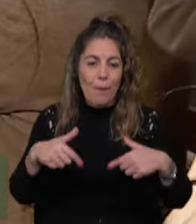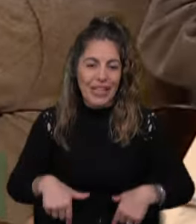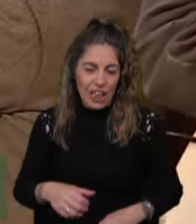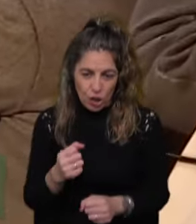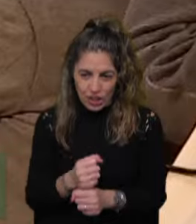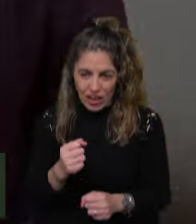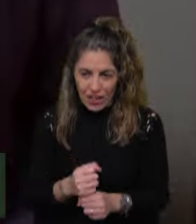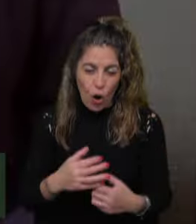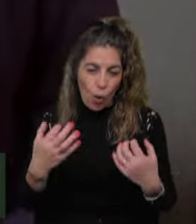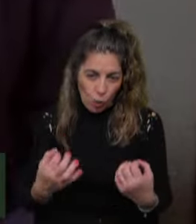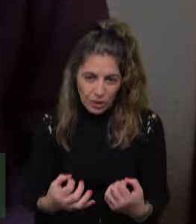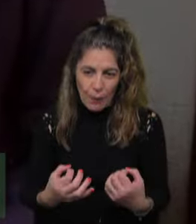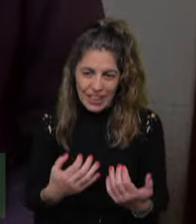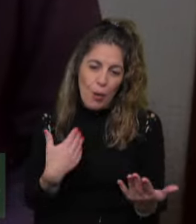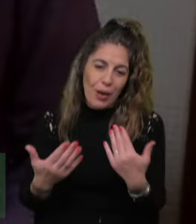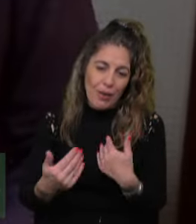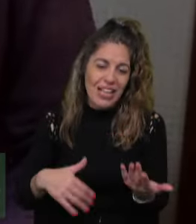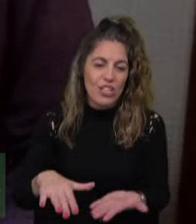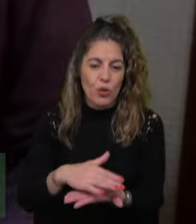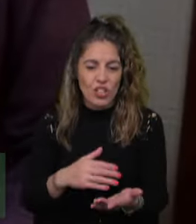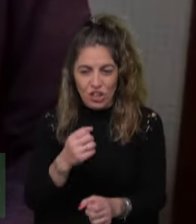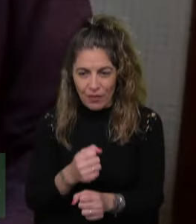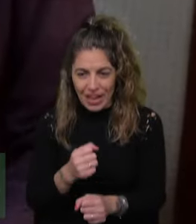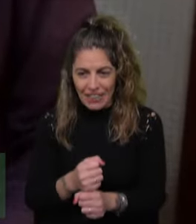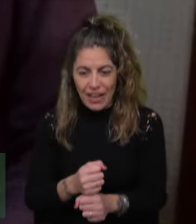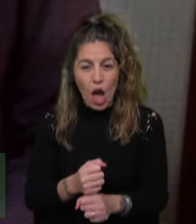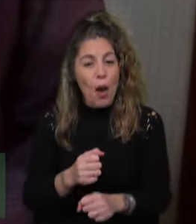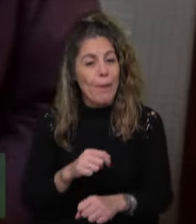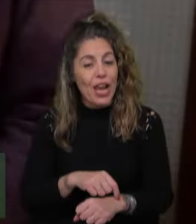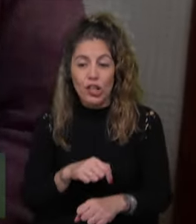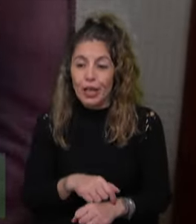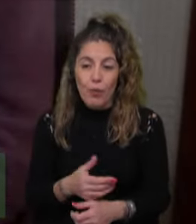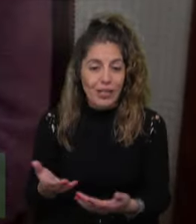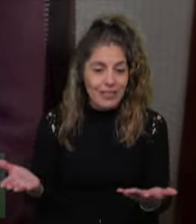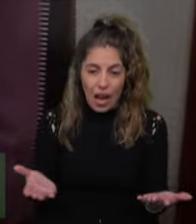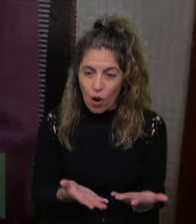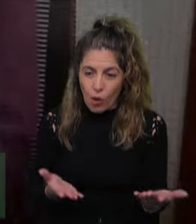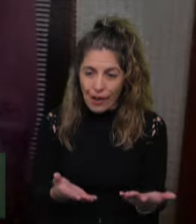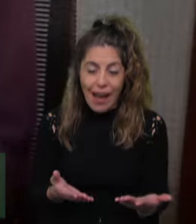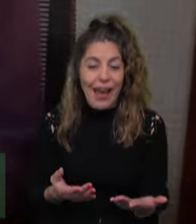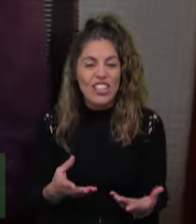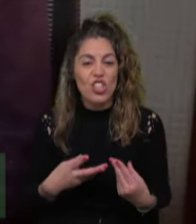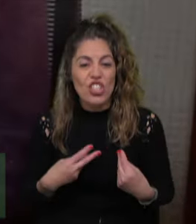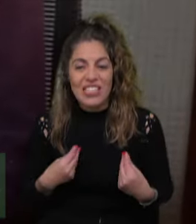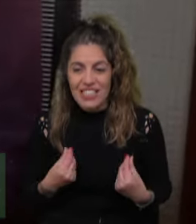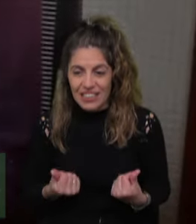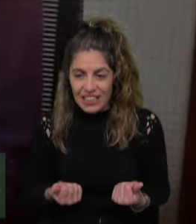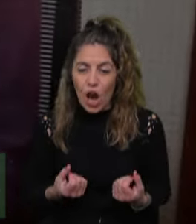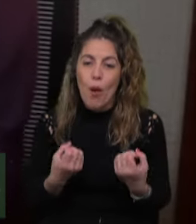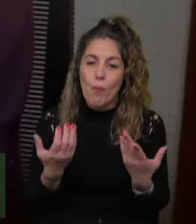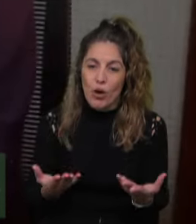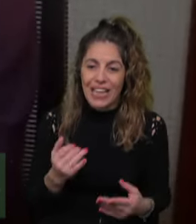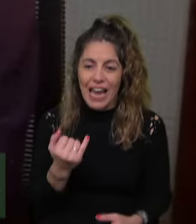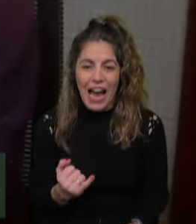Seguridad Social, justamente para hablar sobre la situación de estos trabajadores, pero el tiempo apremia y eso es lo que se vivía, se sentía más o menos, porque